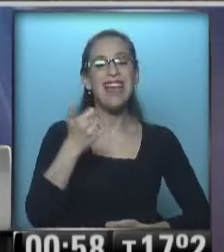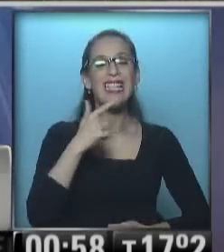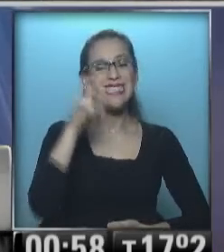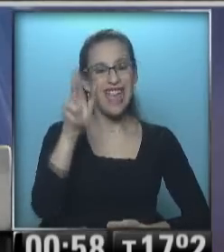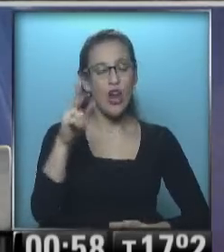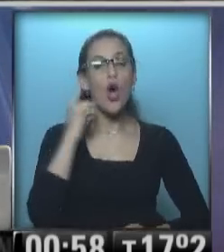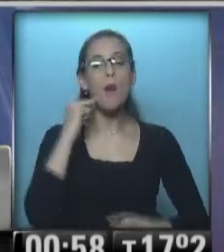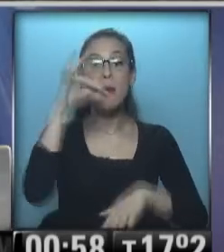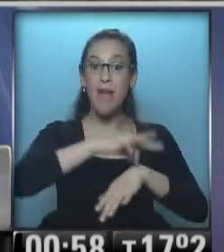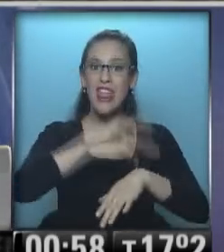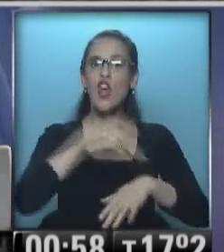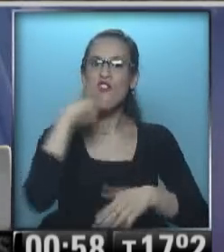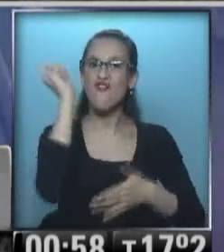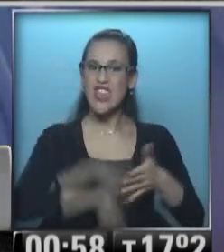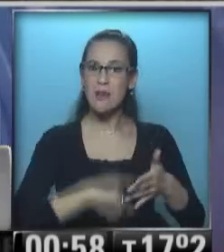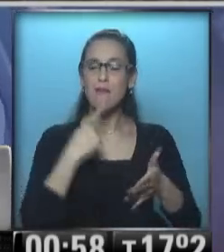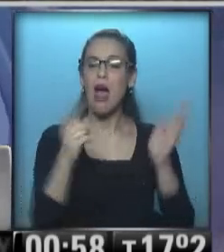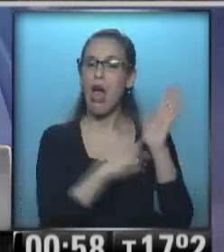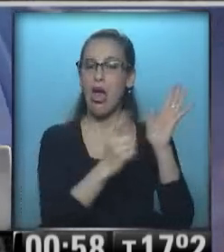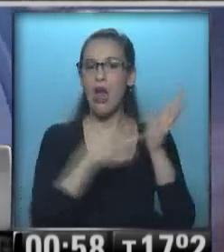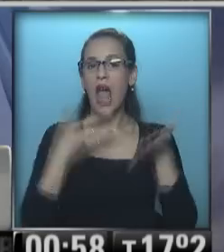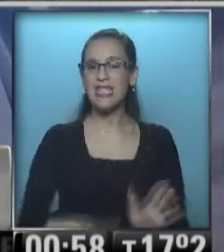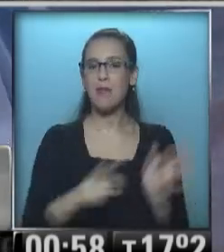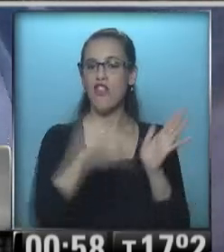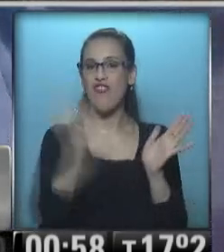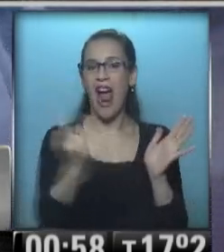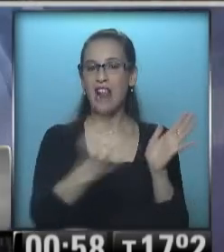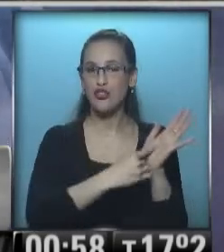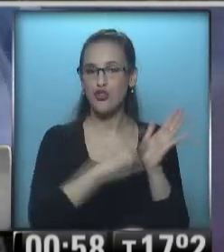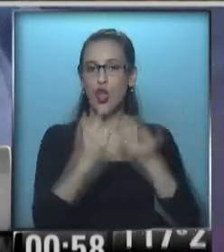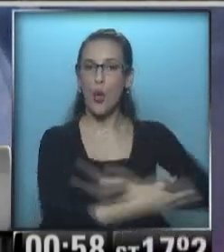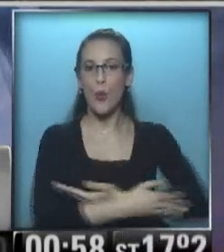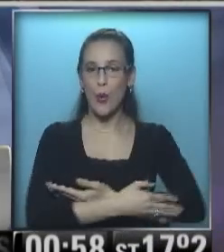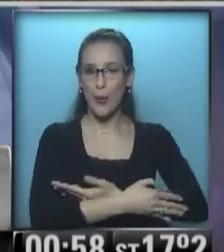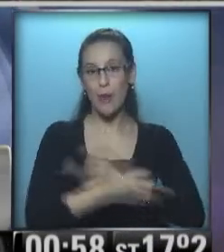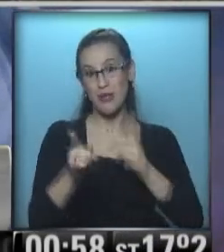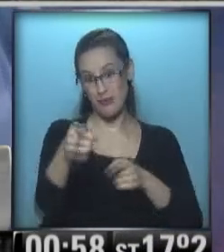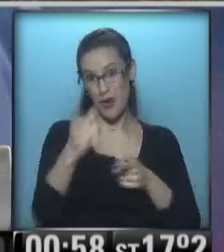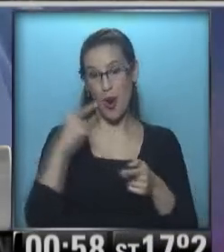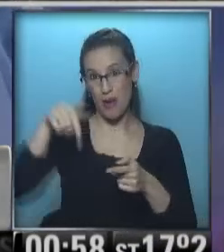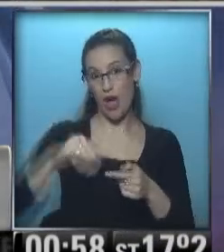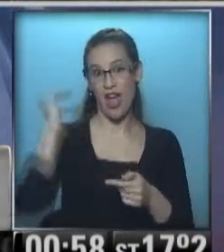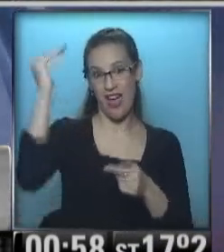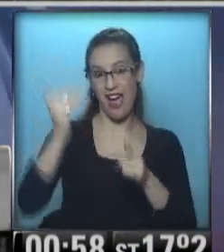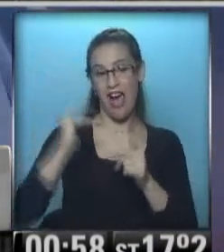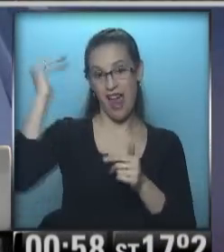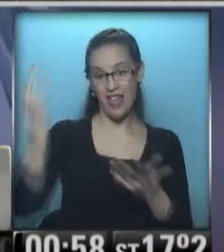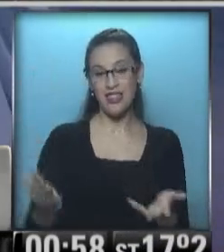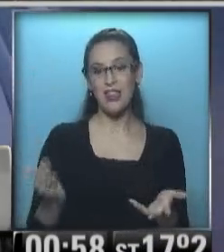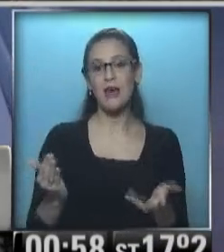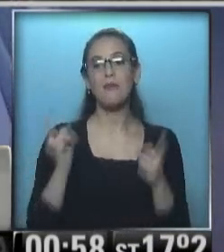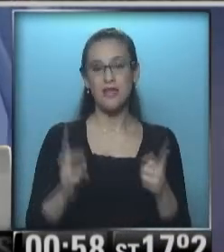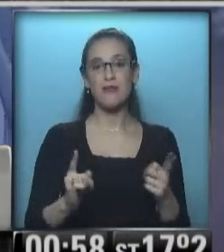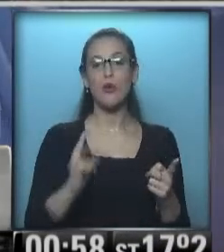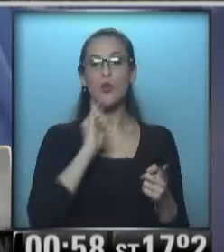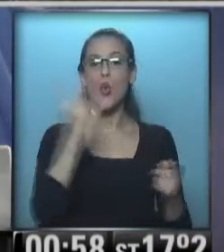que firmó la falsa partida de nacimiento. Tiene prohibido salir del país. En tanto, al matrimonio conformado por Clemente Urban y